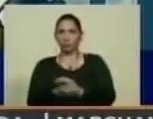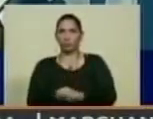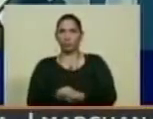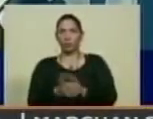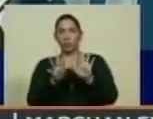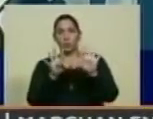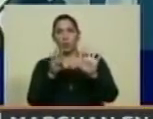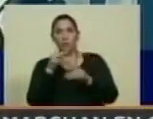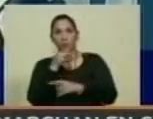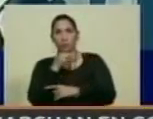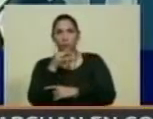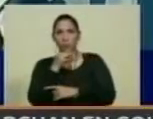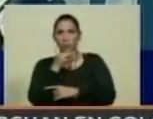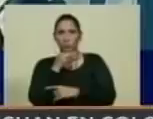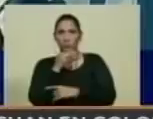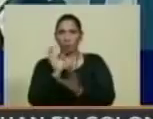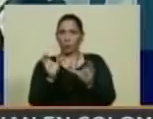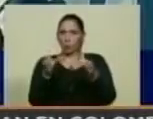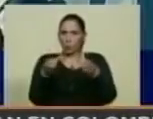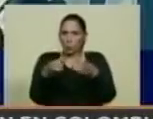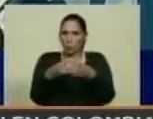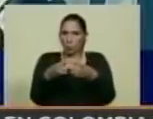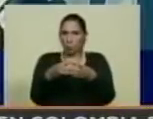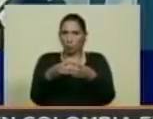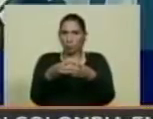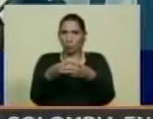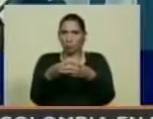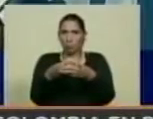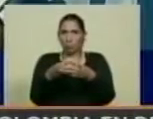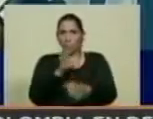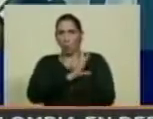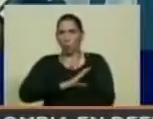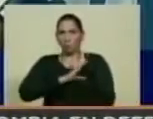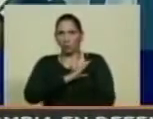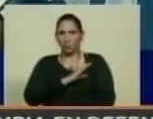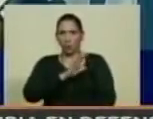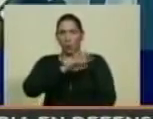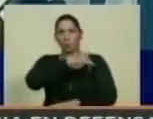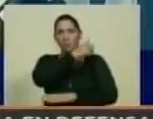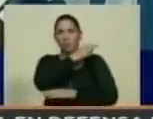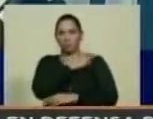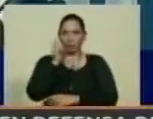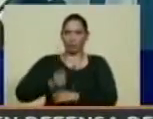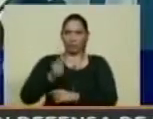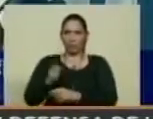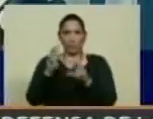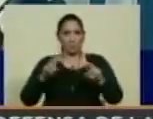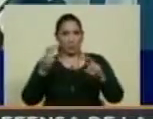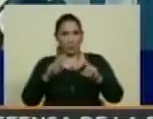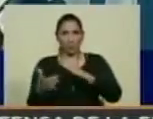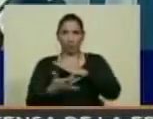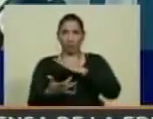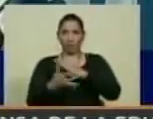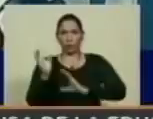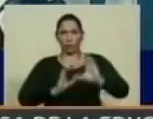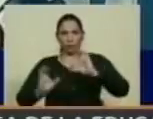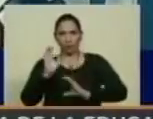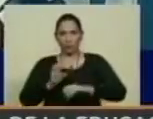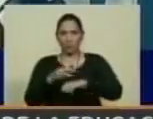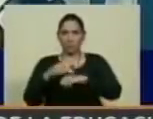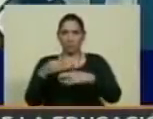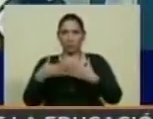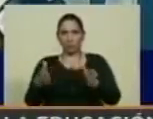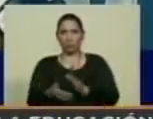octubre se conformó una comisión multidisciplinaria integrada por directores, fiscales y expertos de la unidad técnico-científica del Ministerio